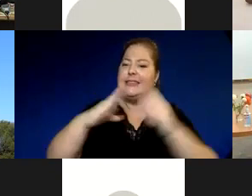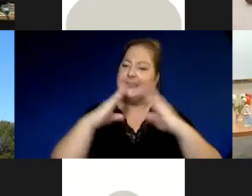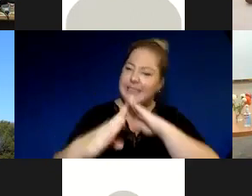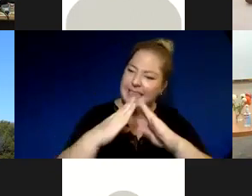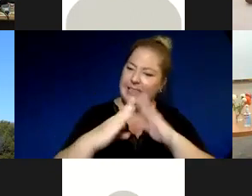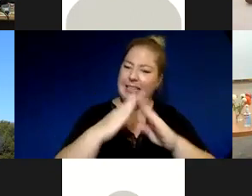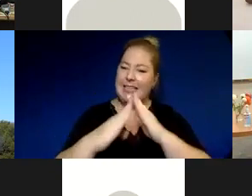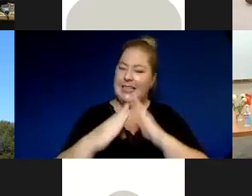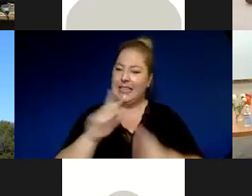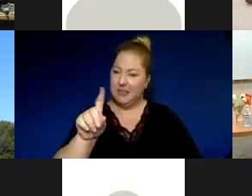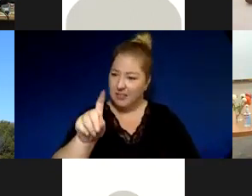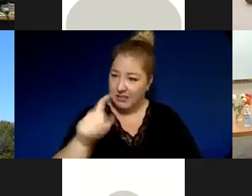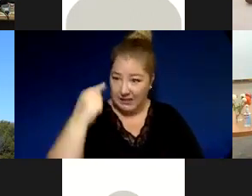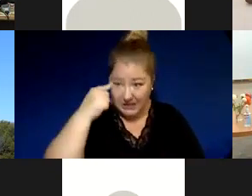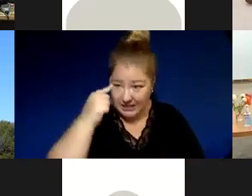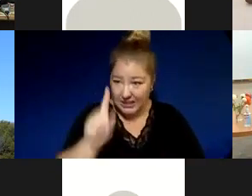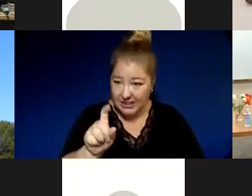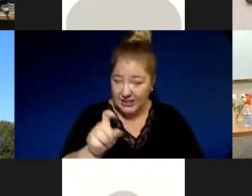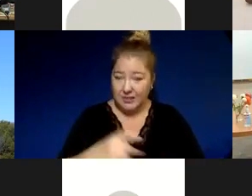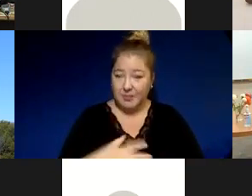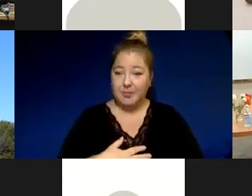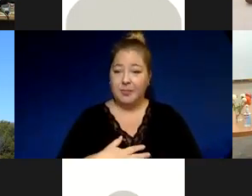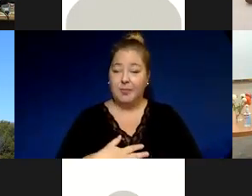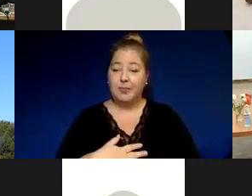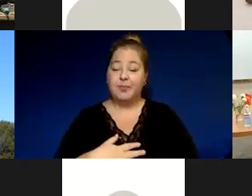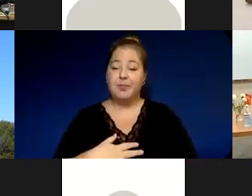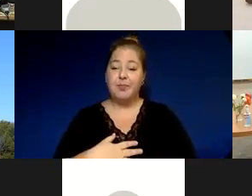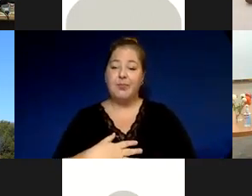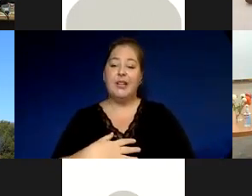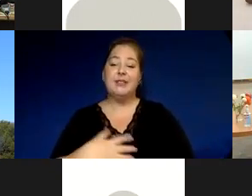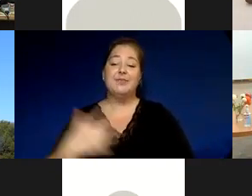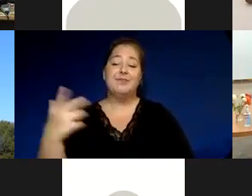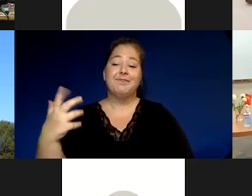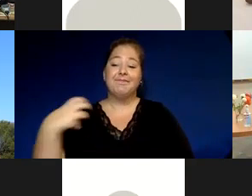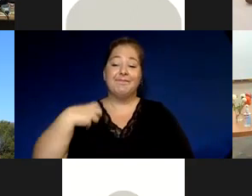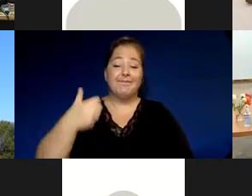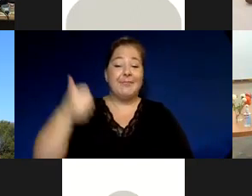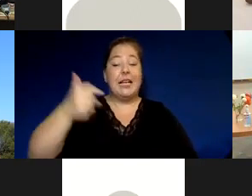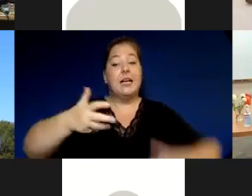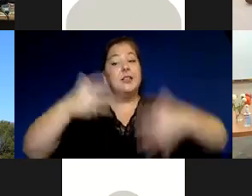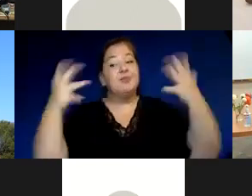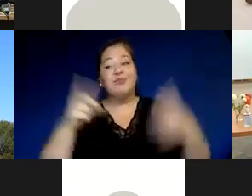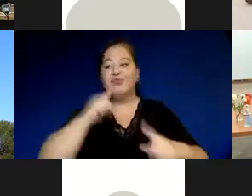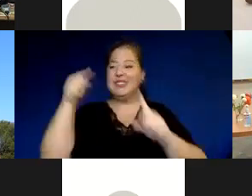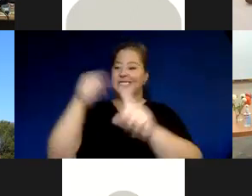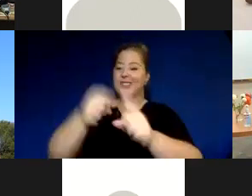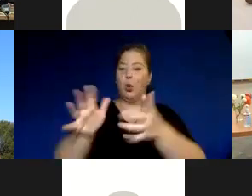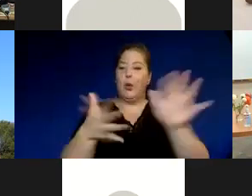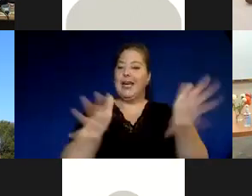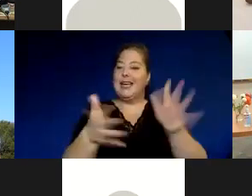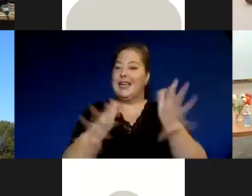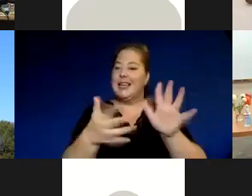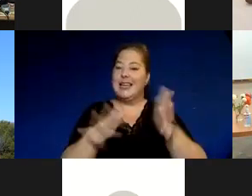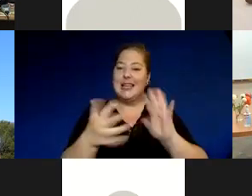de evacuaciones, las órdenes de evacuación dependen de la conducta de